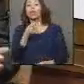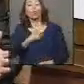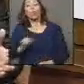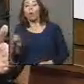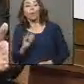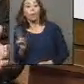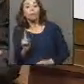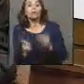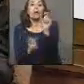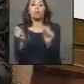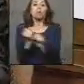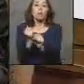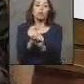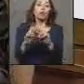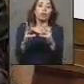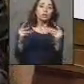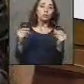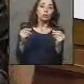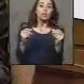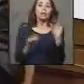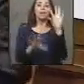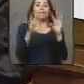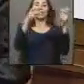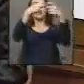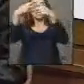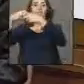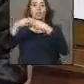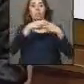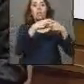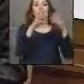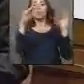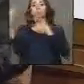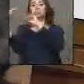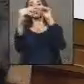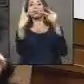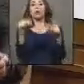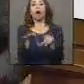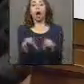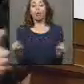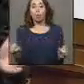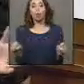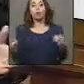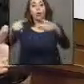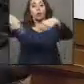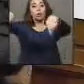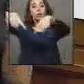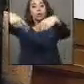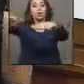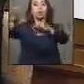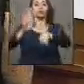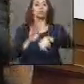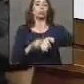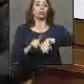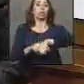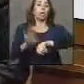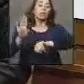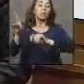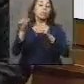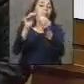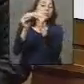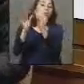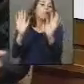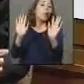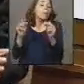bueno, los trabajadores tendrán que resolver el problema entre los 15 gremios en que no hay acuerdo. Y para eso ellos tendrán tiempo que hacerlo y ahí se verán cómo lo